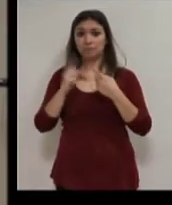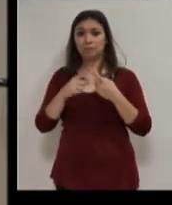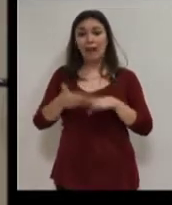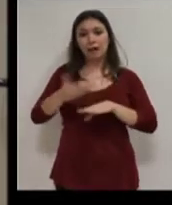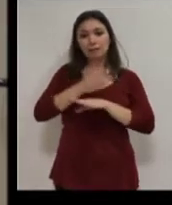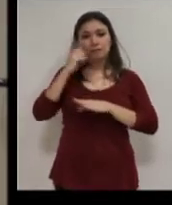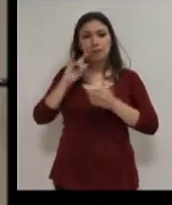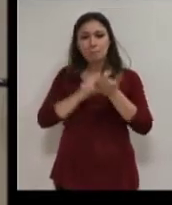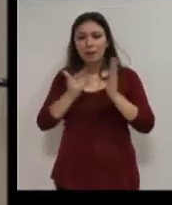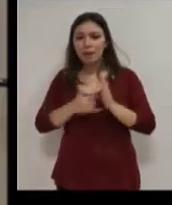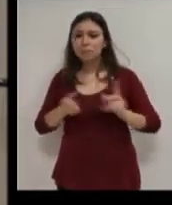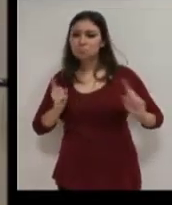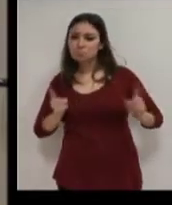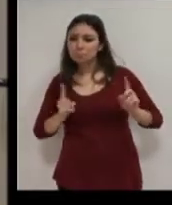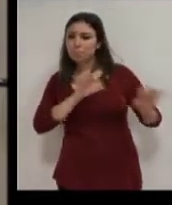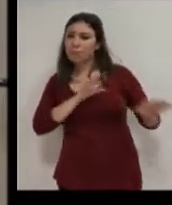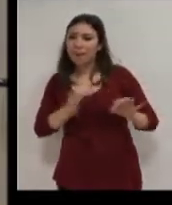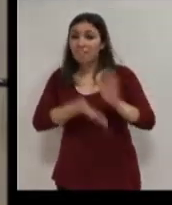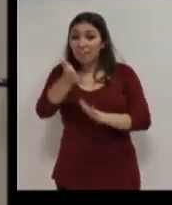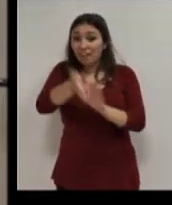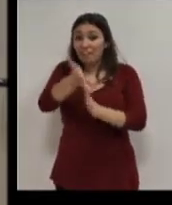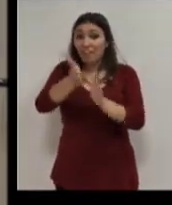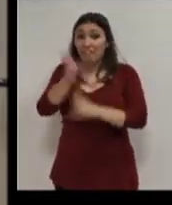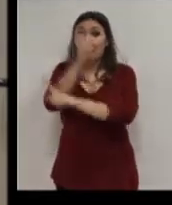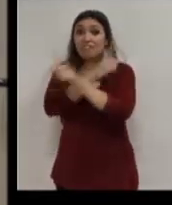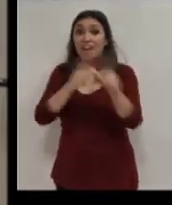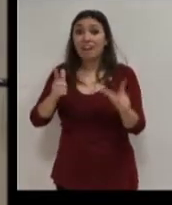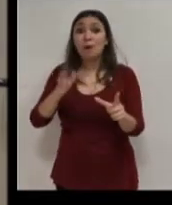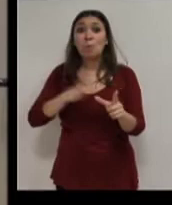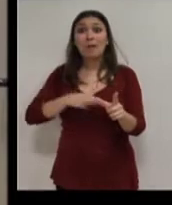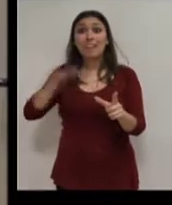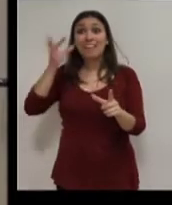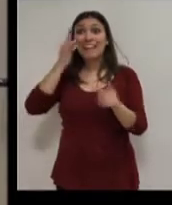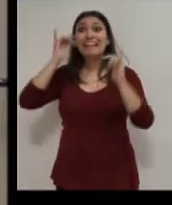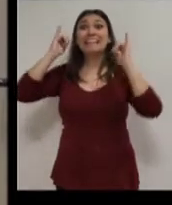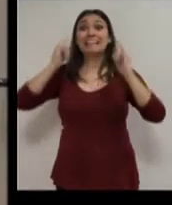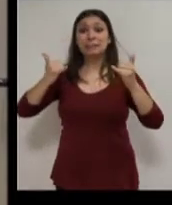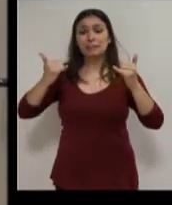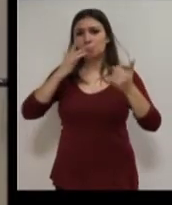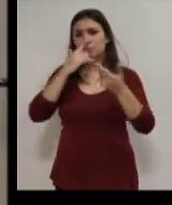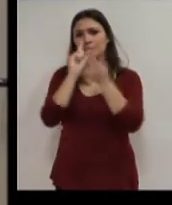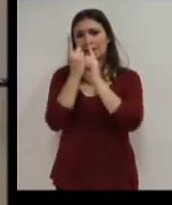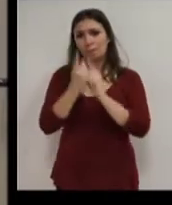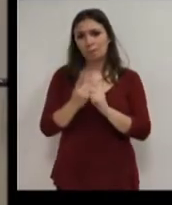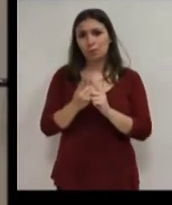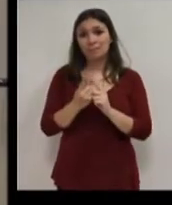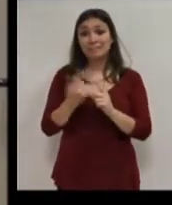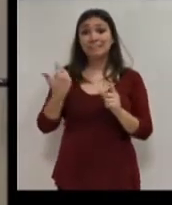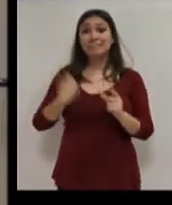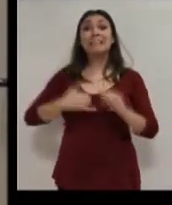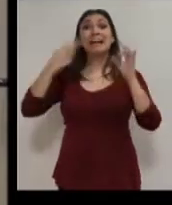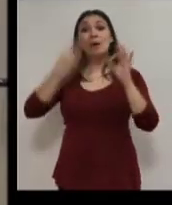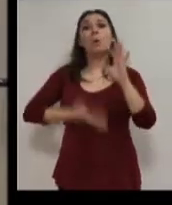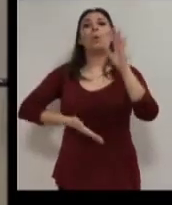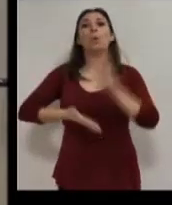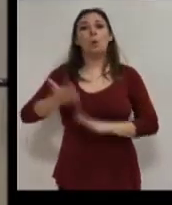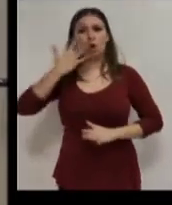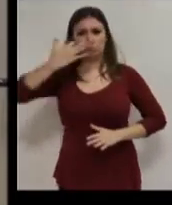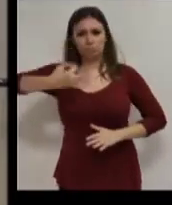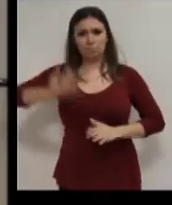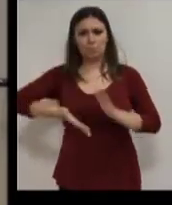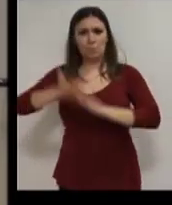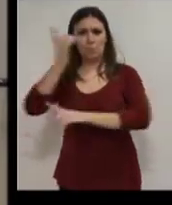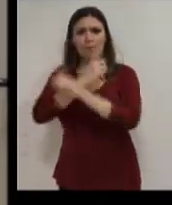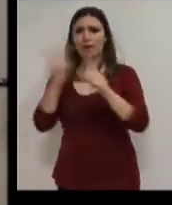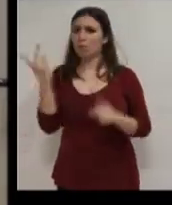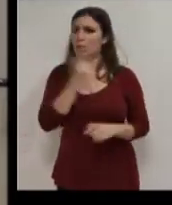que por un lado es la planificación o la previsión del viaje que vas a hacer, que luego a lo mejor la realización tiene variantes, y la propia realización del